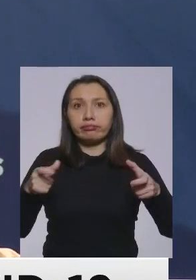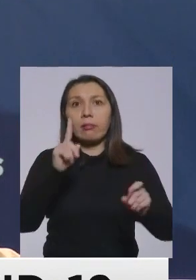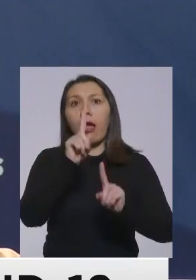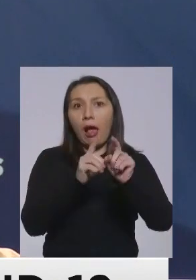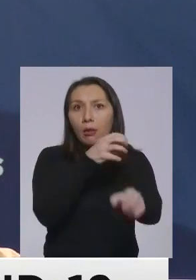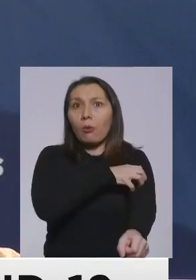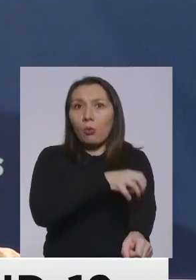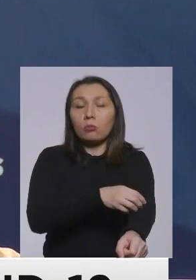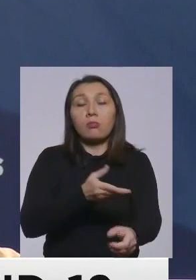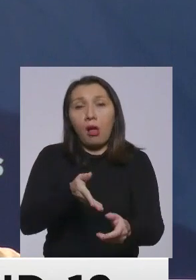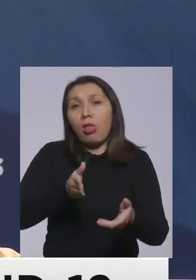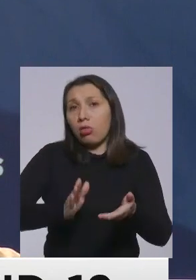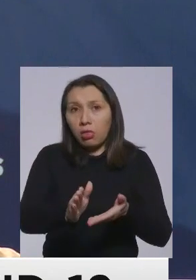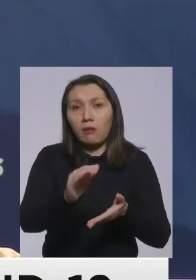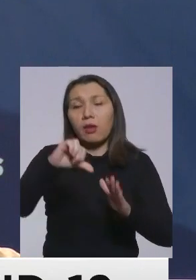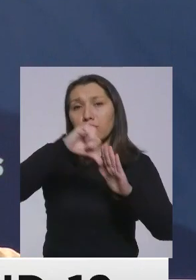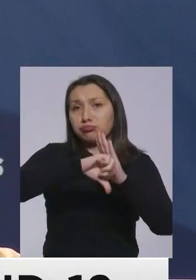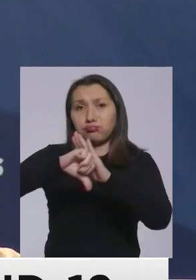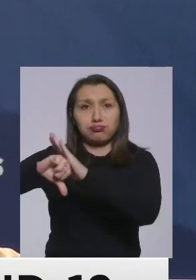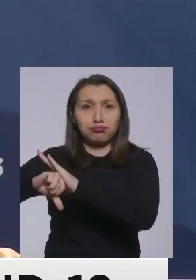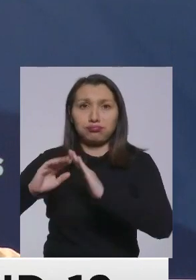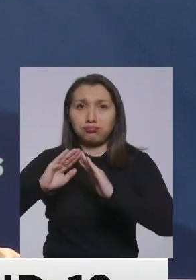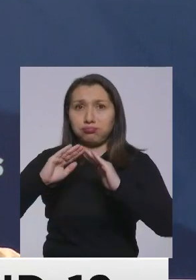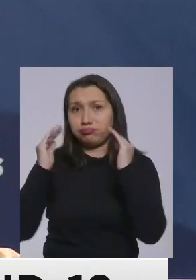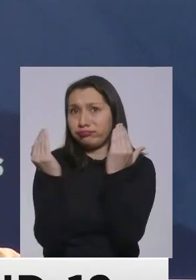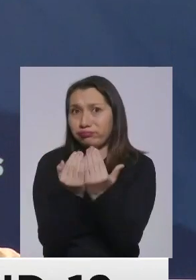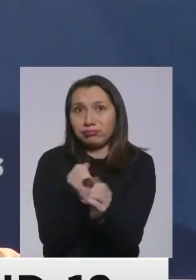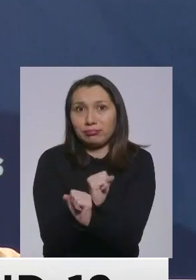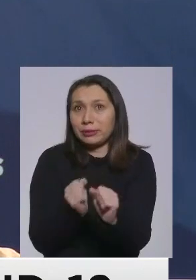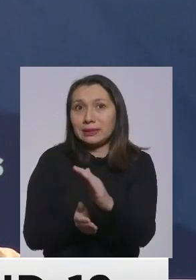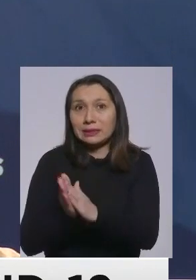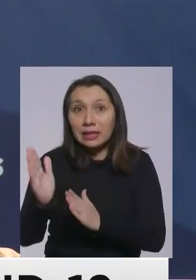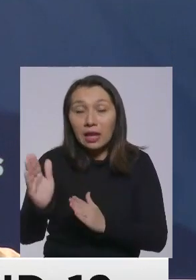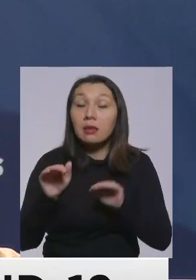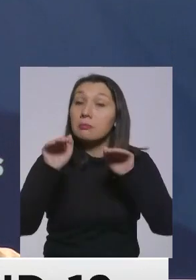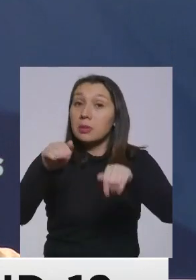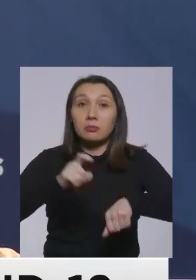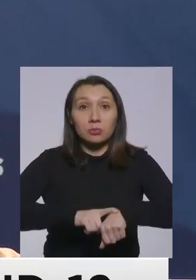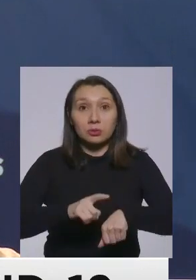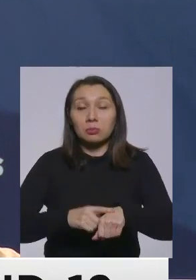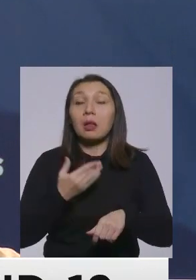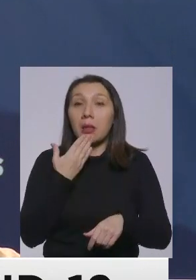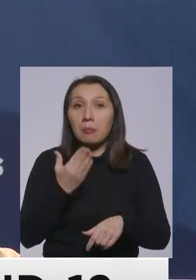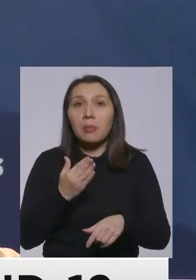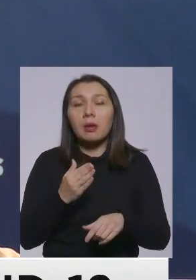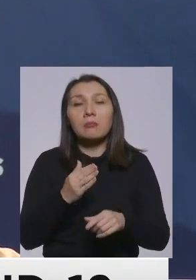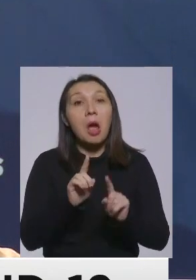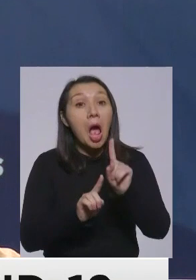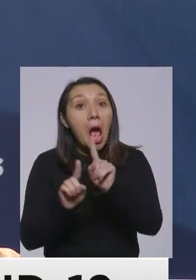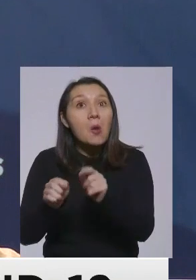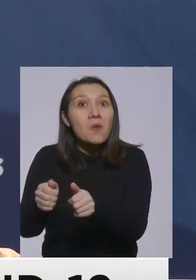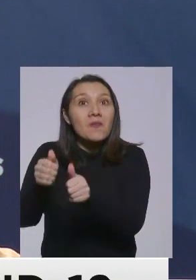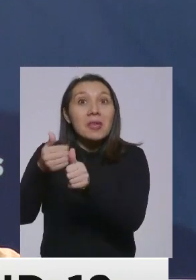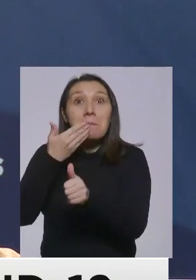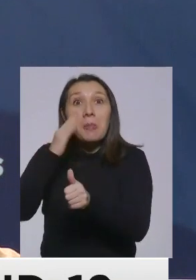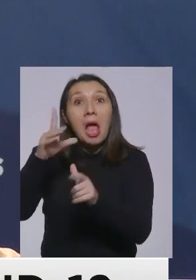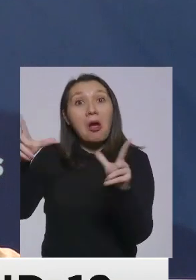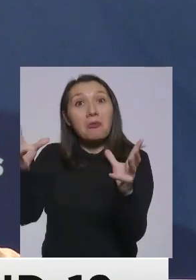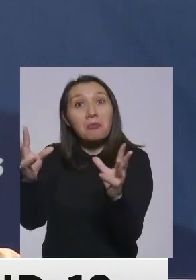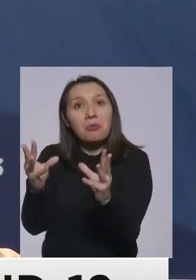hay cuarentena es decir paralelamente a leves señales de mejoría